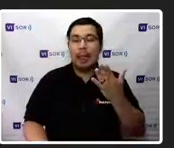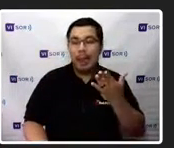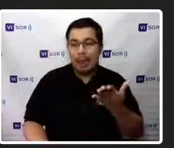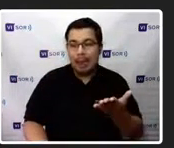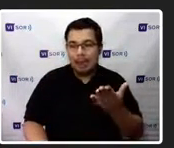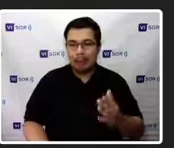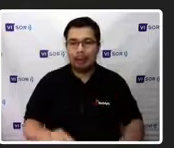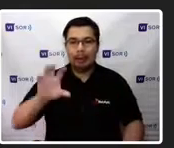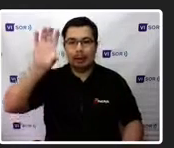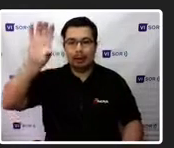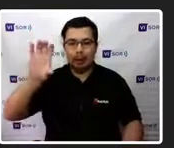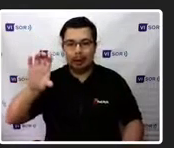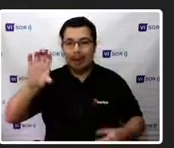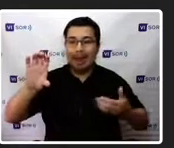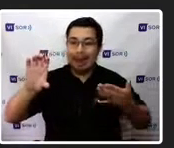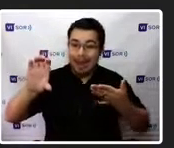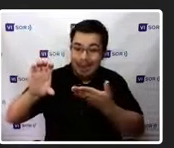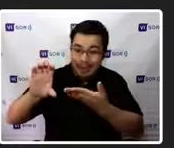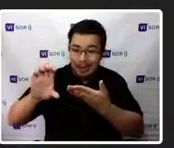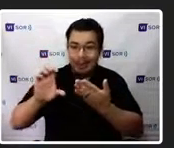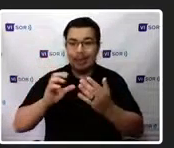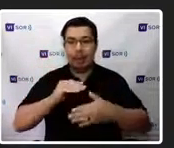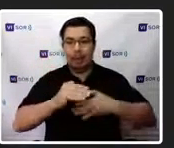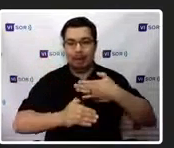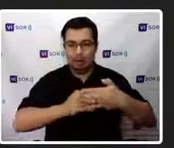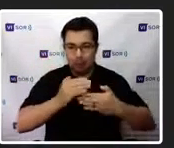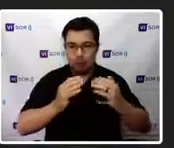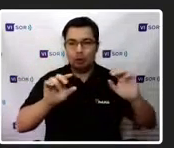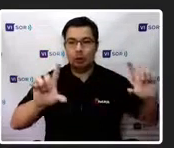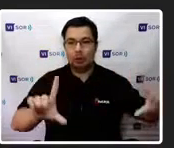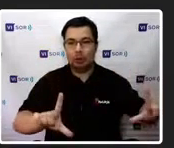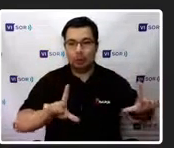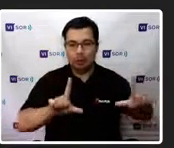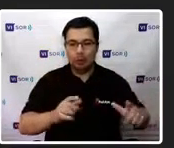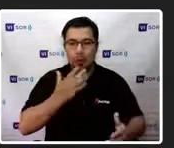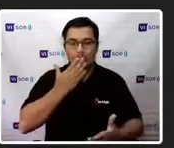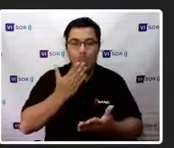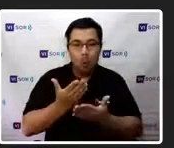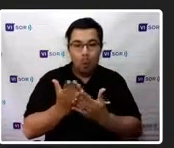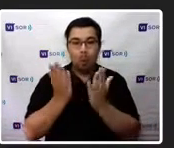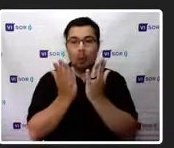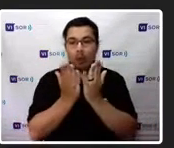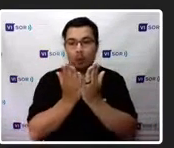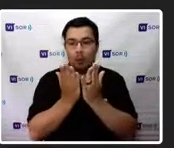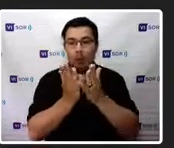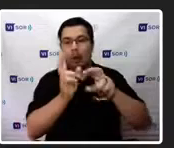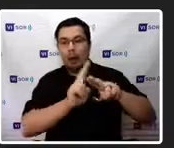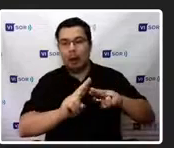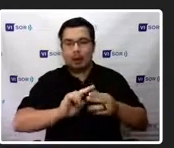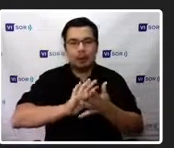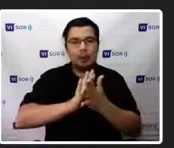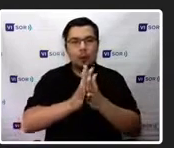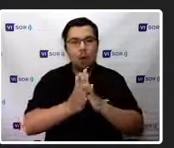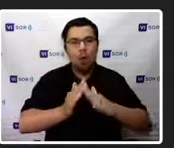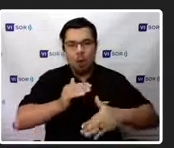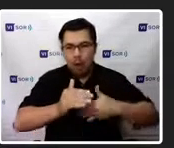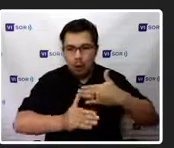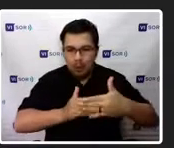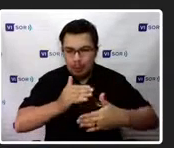proceso de titulación. Una vez que el alumno hace todo este proceso reflexivo, hay un docente que está apoyando toda ¿no es cierto?, esta